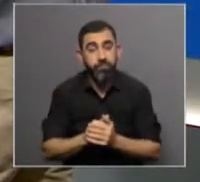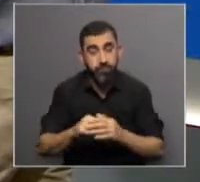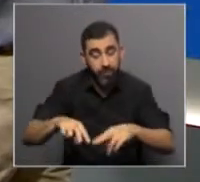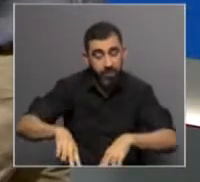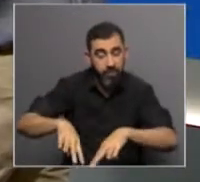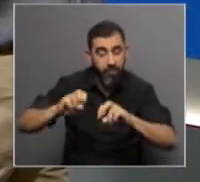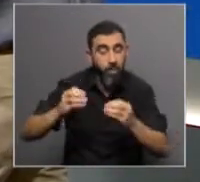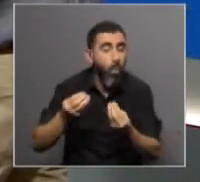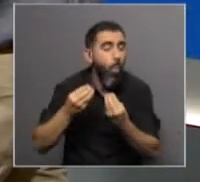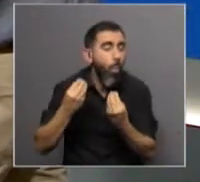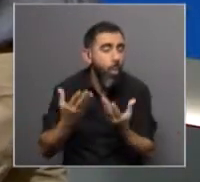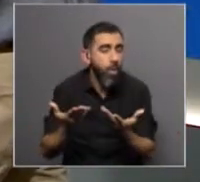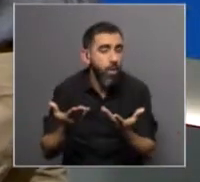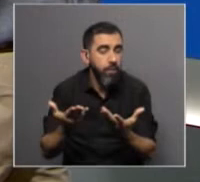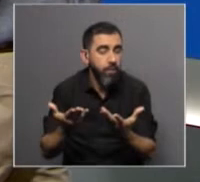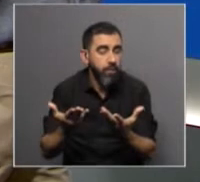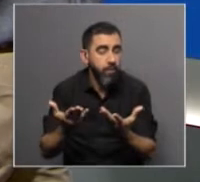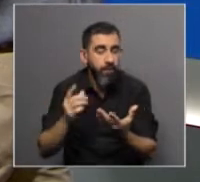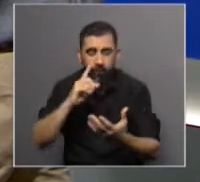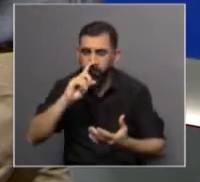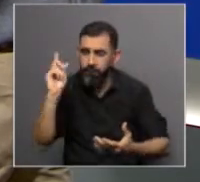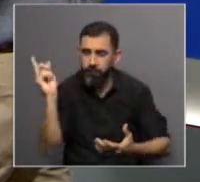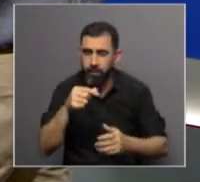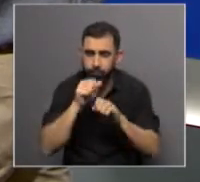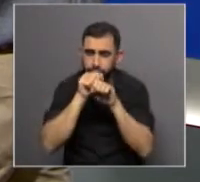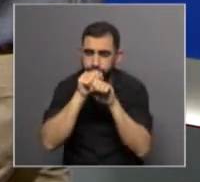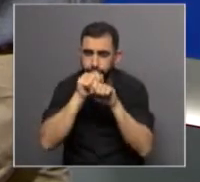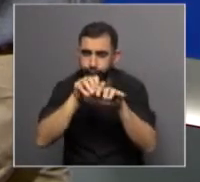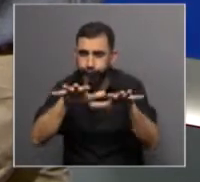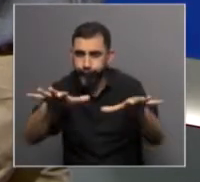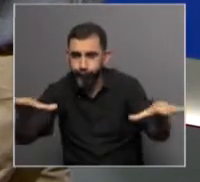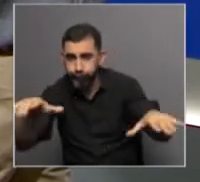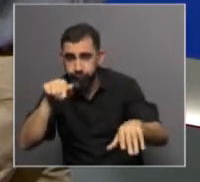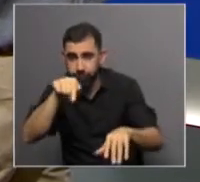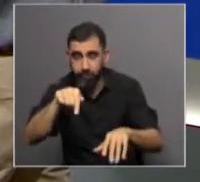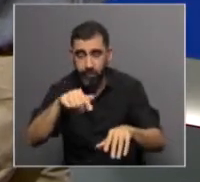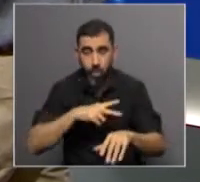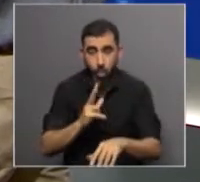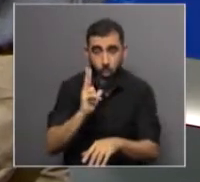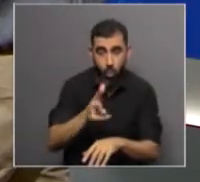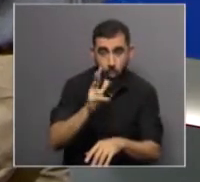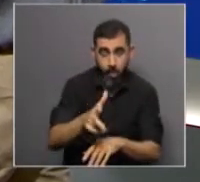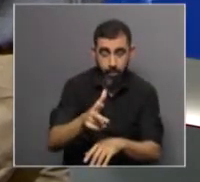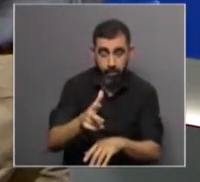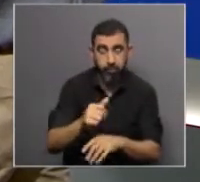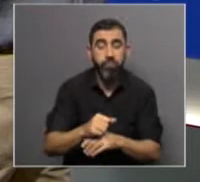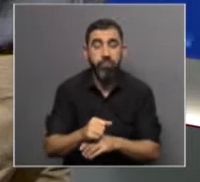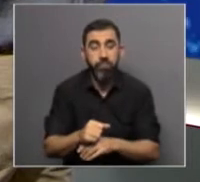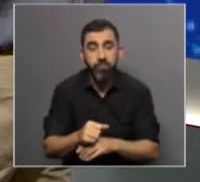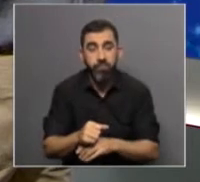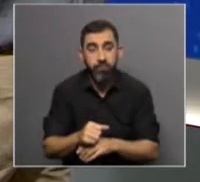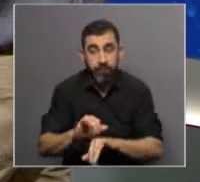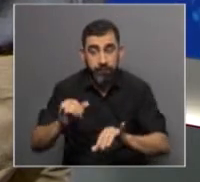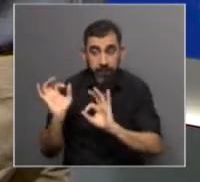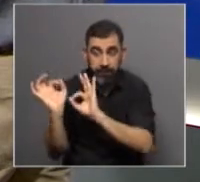analizando cuál podría haber sido la velocidad de difusión de los humanos una vez en